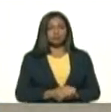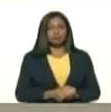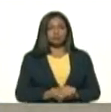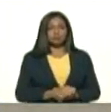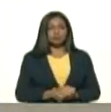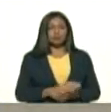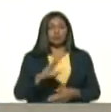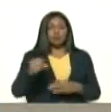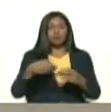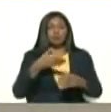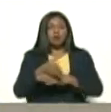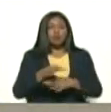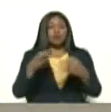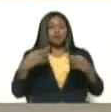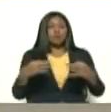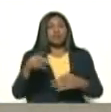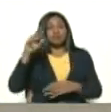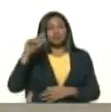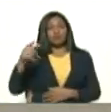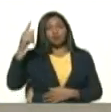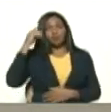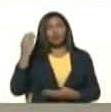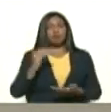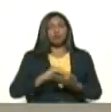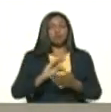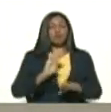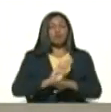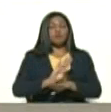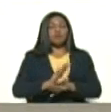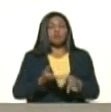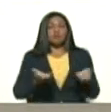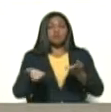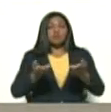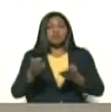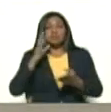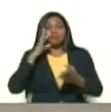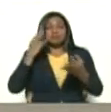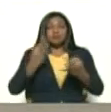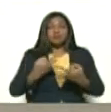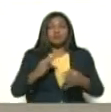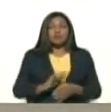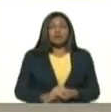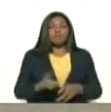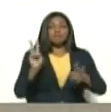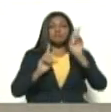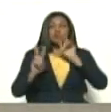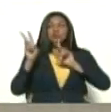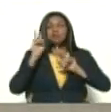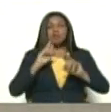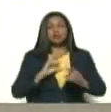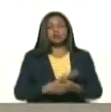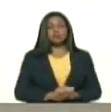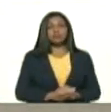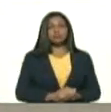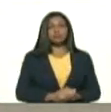Cuando volvamos a la normalidad, volveremos con protocolos estrictos de seguridad sanitaria.